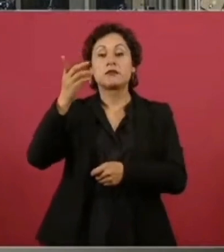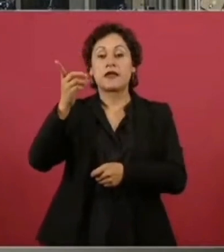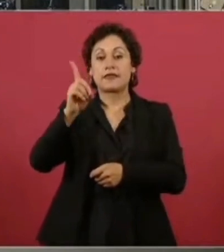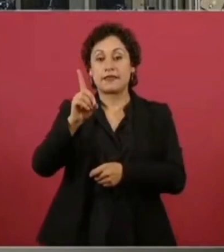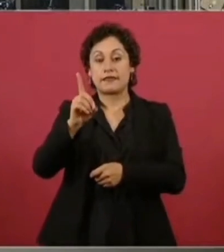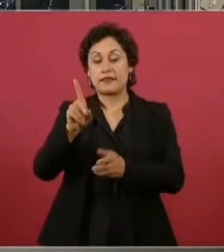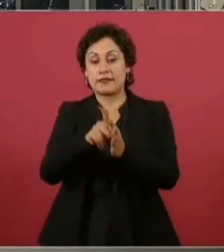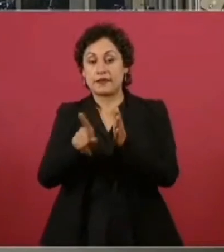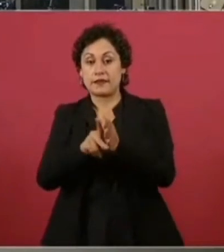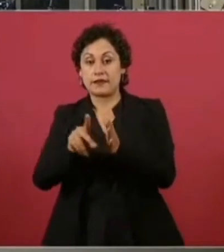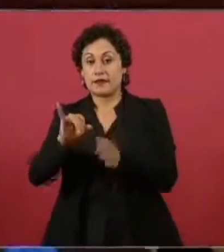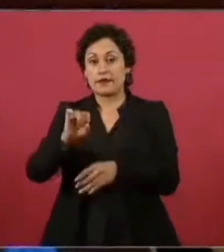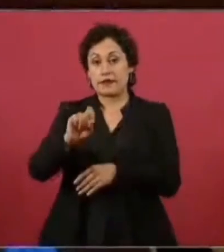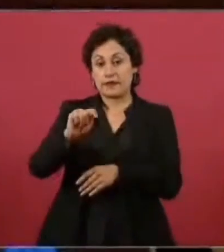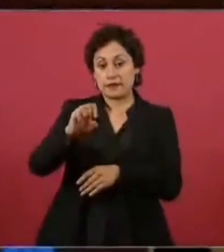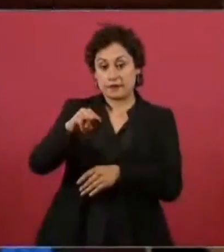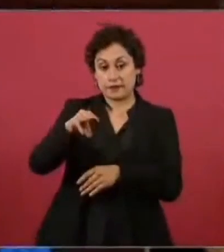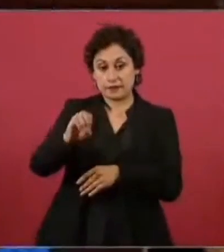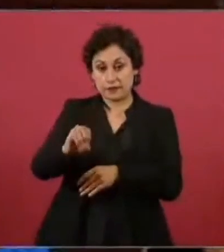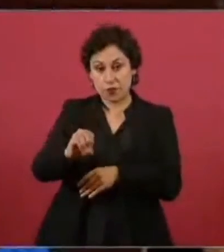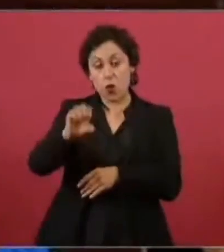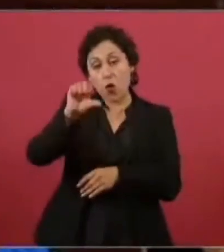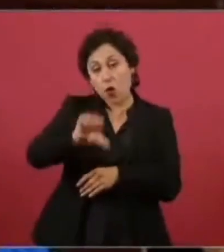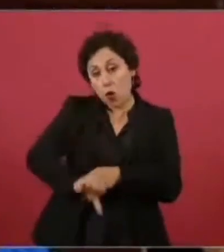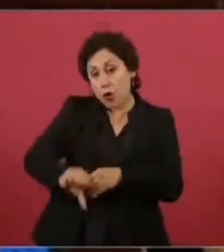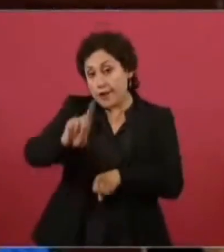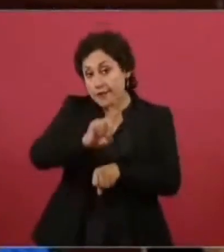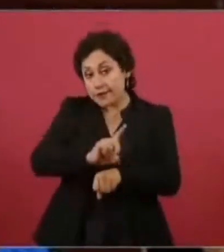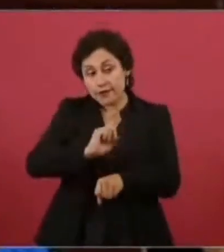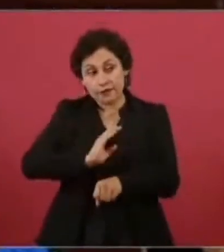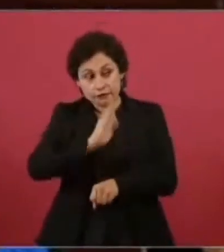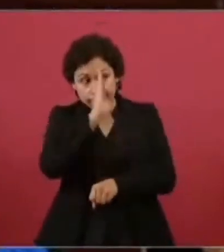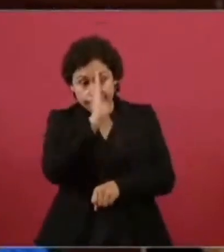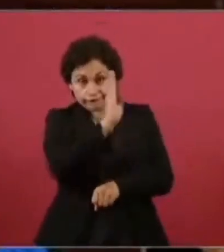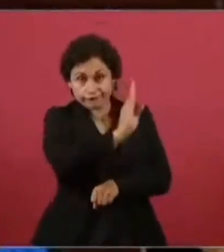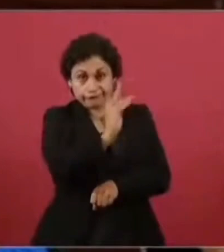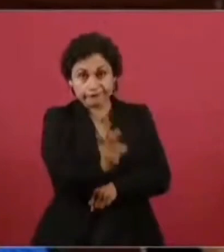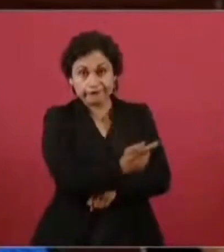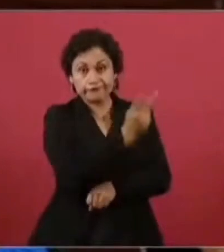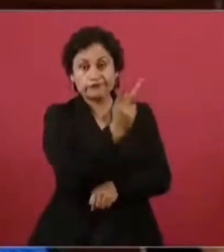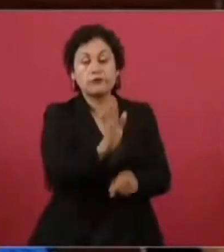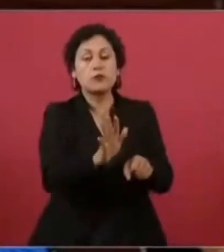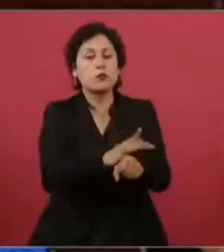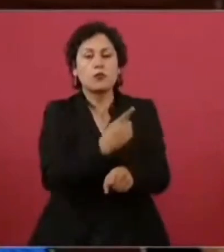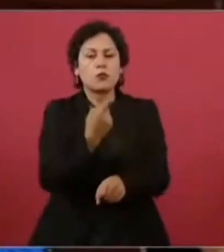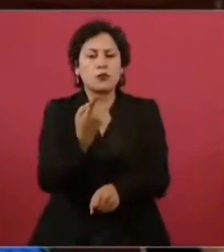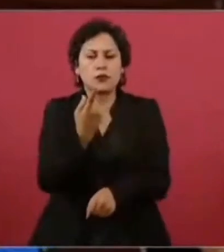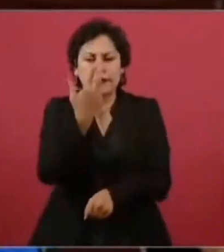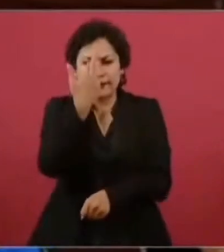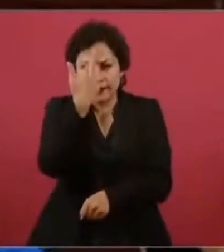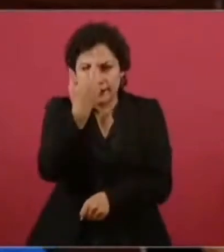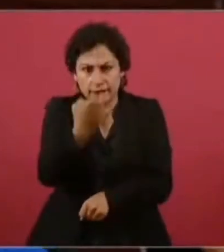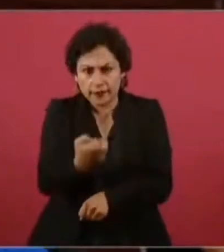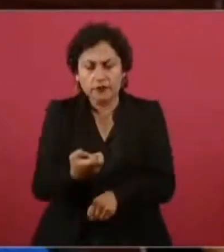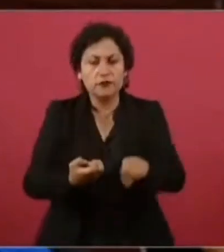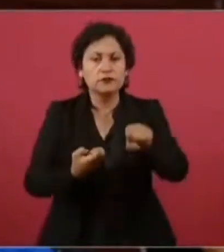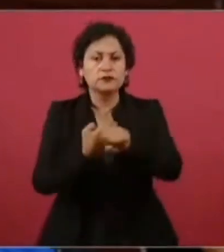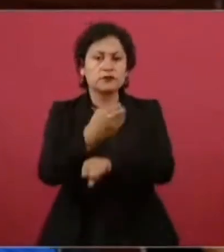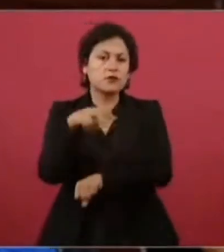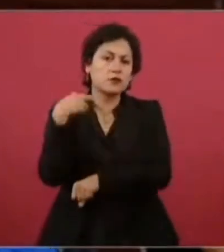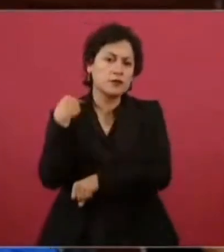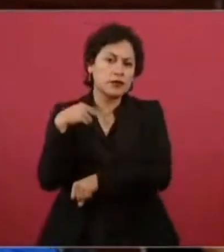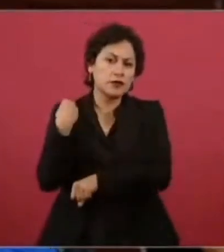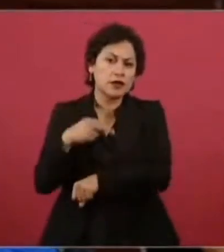señor. Y quisiera preguntarle en esta mañana, ¿por qué la Contraloría del Estado de Veracruz, a pesar de